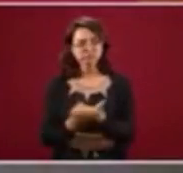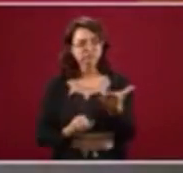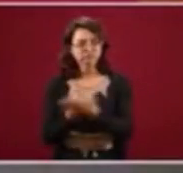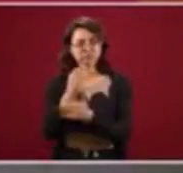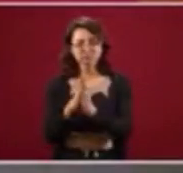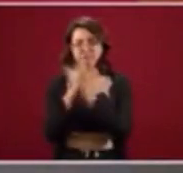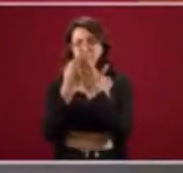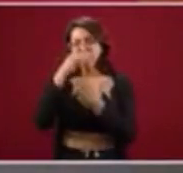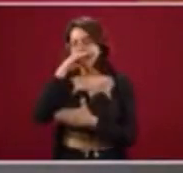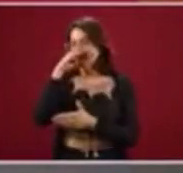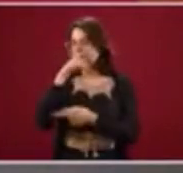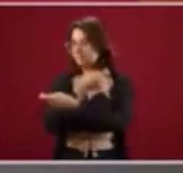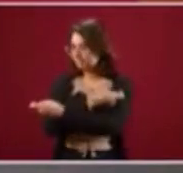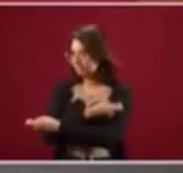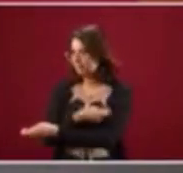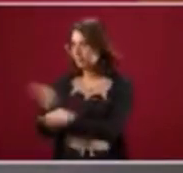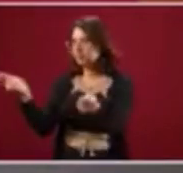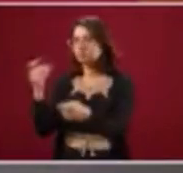gratuito, se oponen.